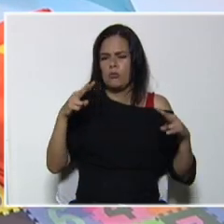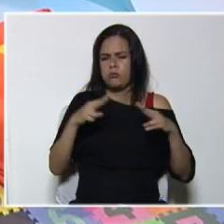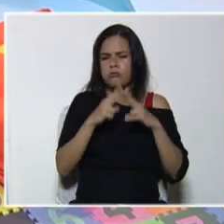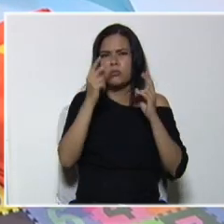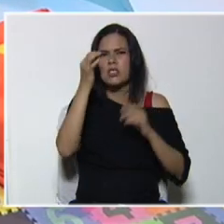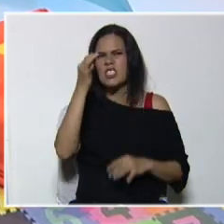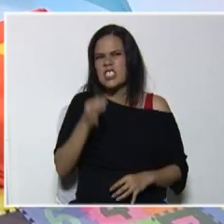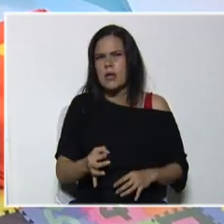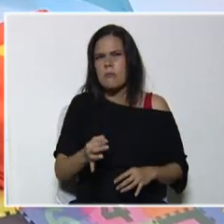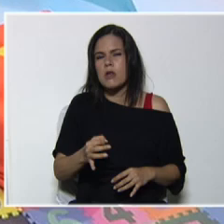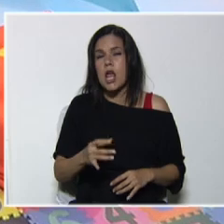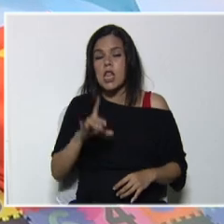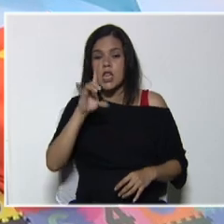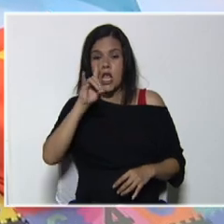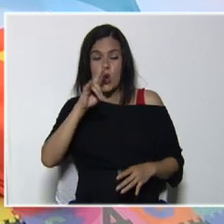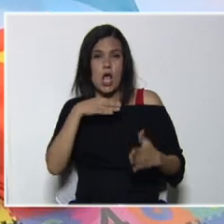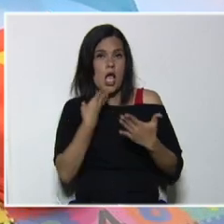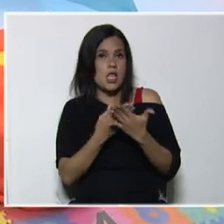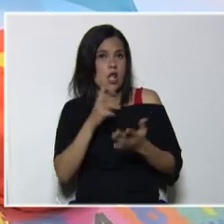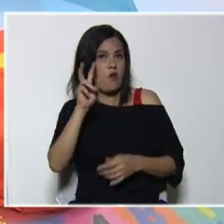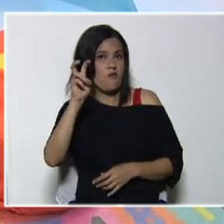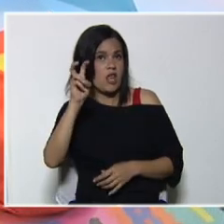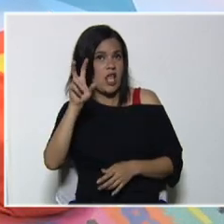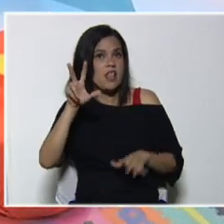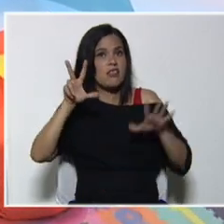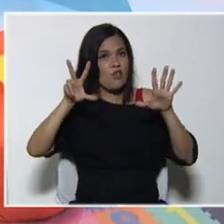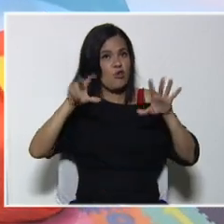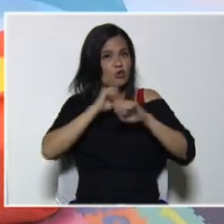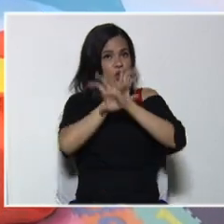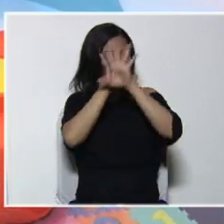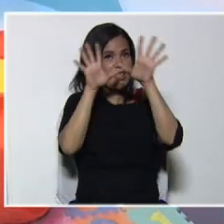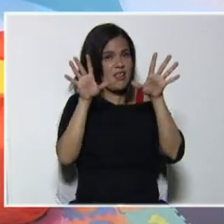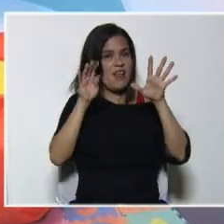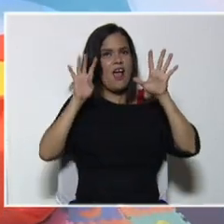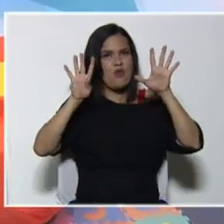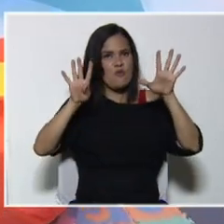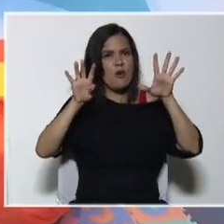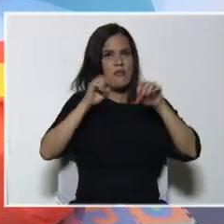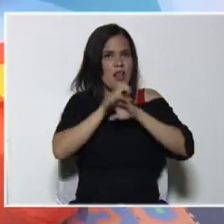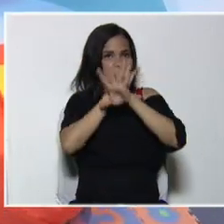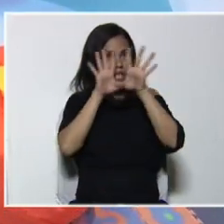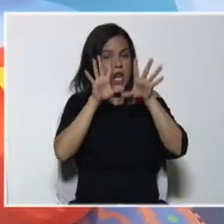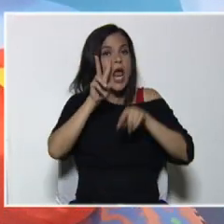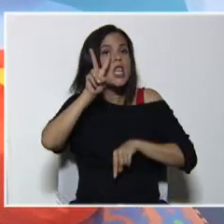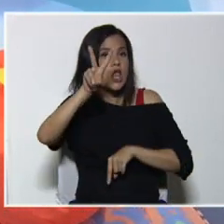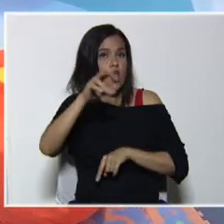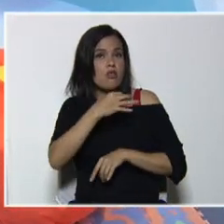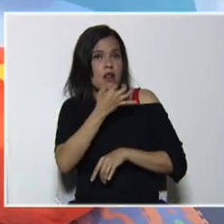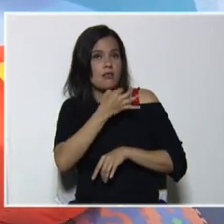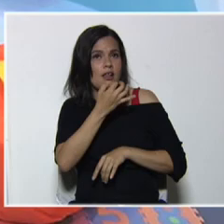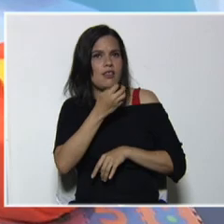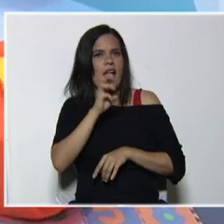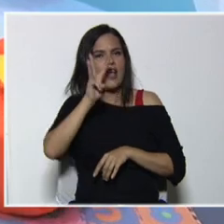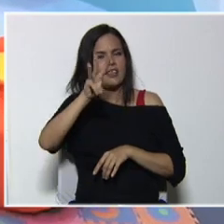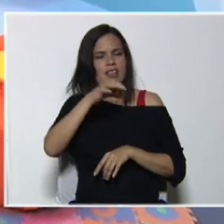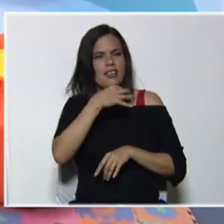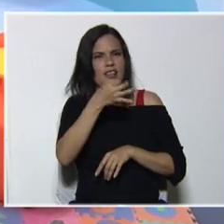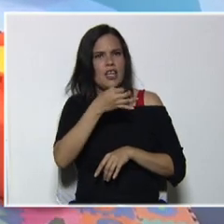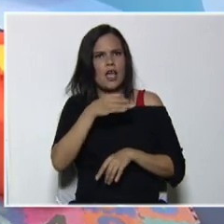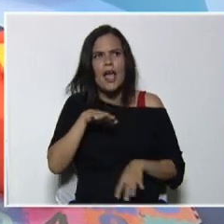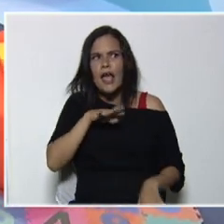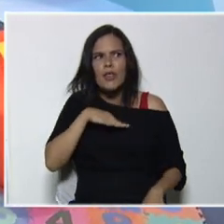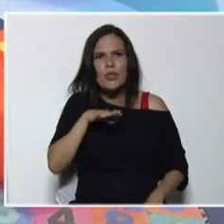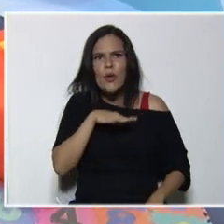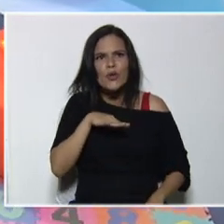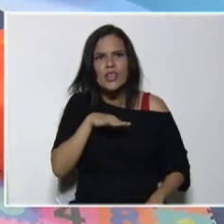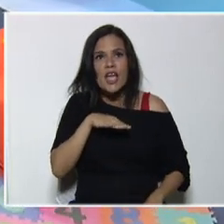siempre, de lunes a viernes, de 8 de la mañana a 9 de la mañana y de 2 de la tarde a 3 de la tarde.